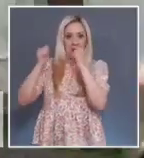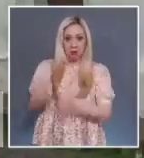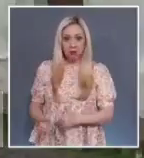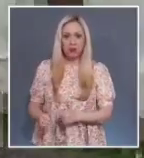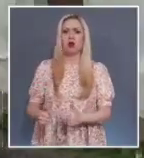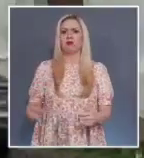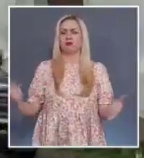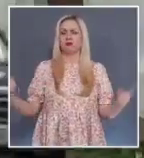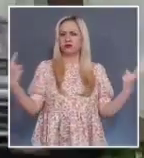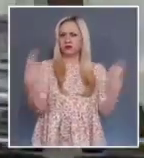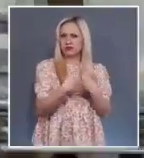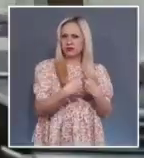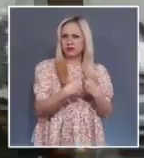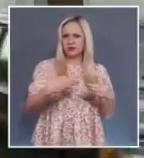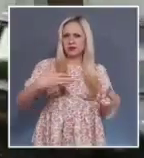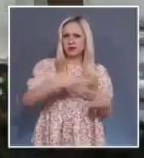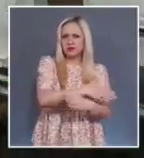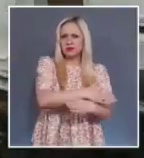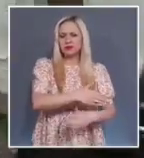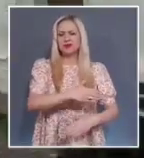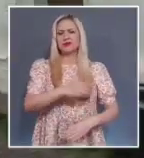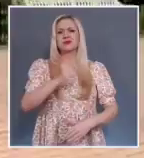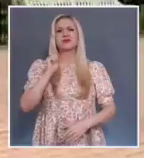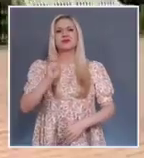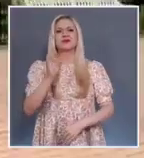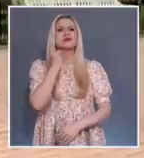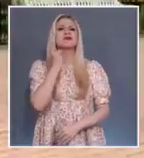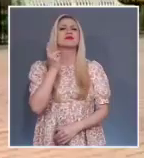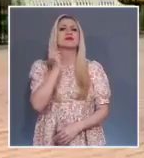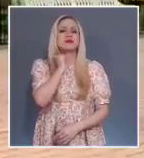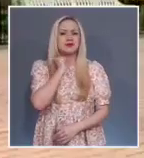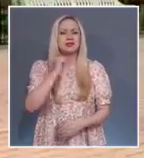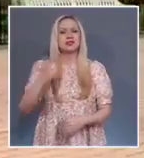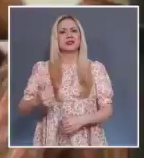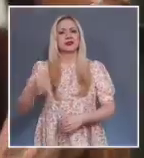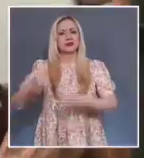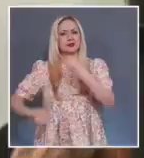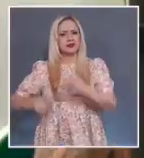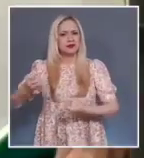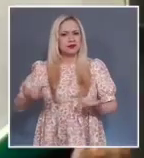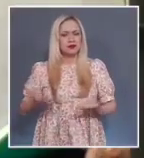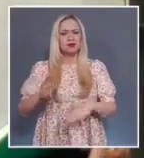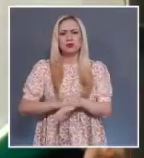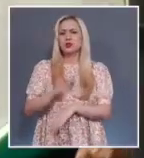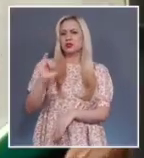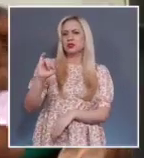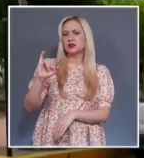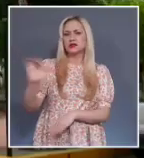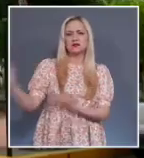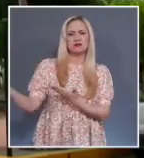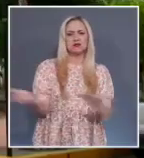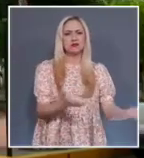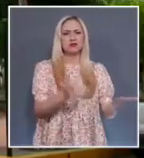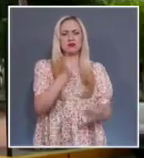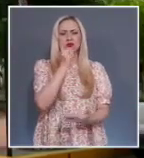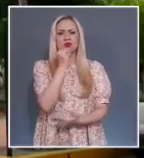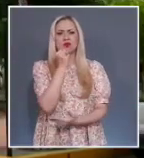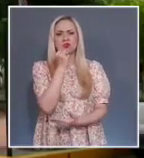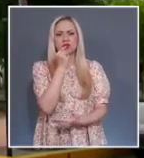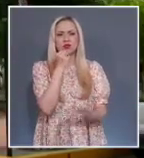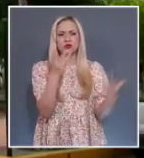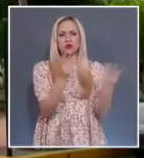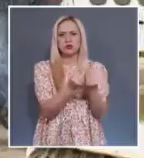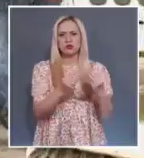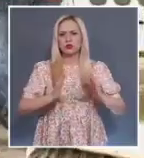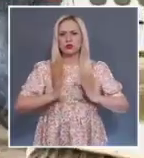las facultades del municipio por permitir la intervención de las fuerzas armadas en tareas de seguridad pública sin considerar a las